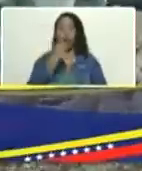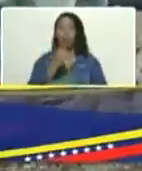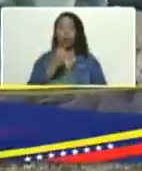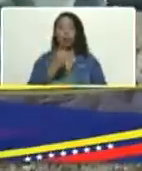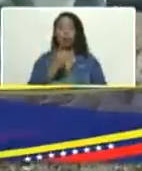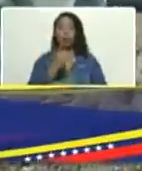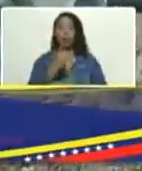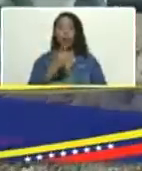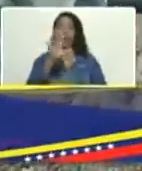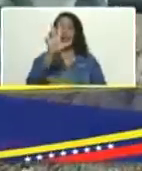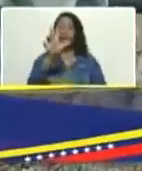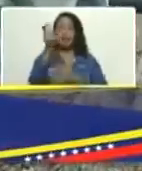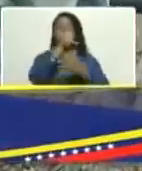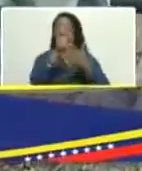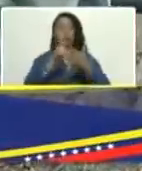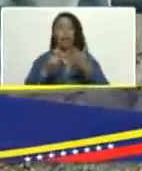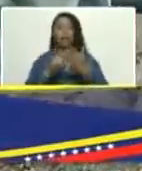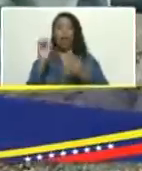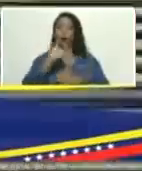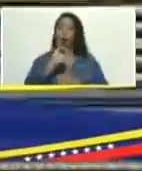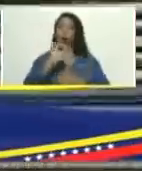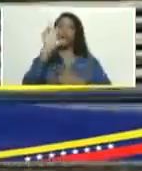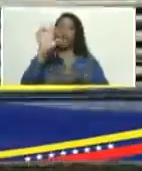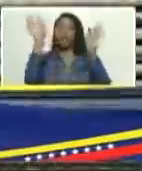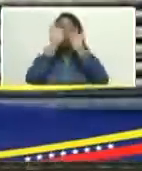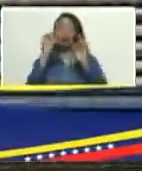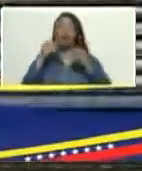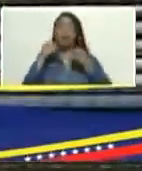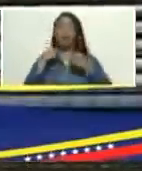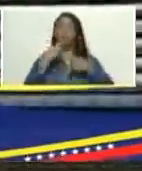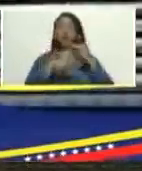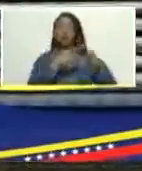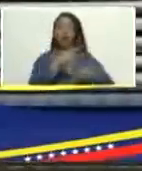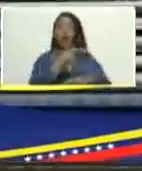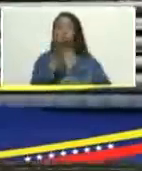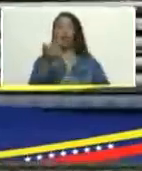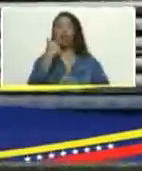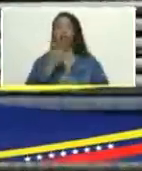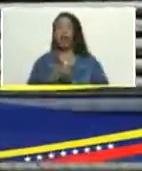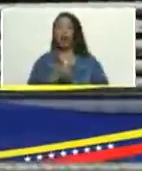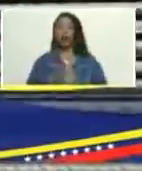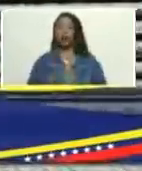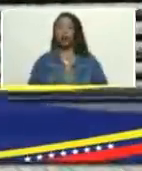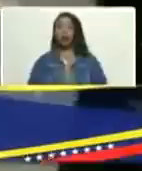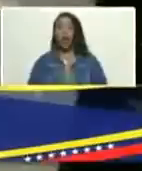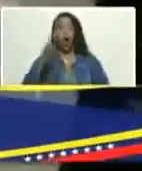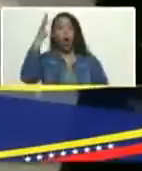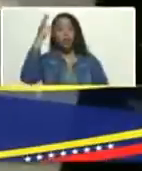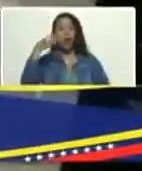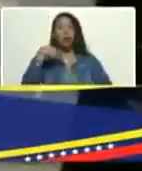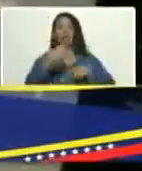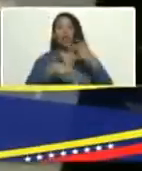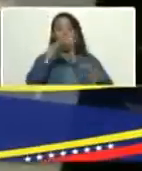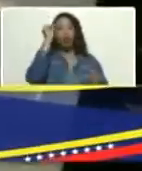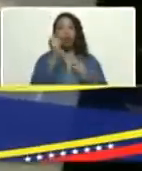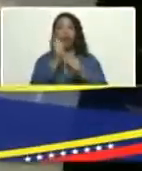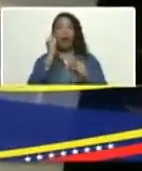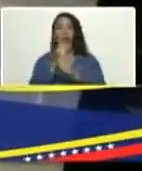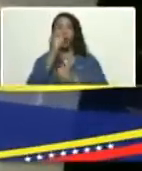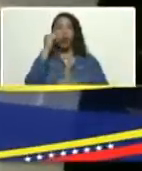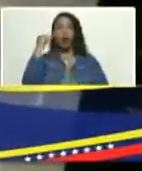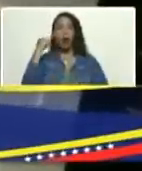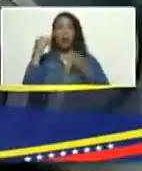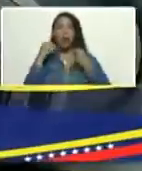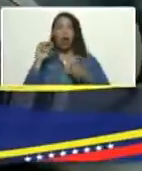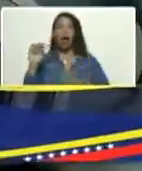en tres líneas o en tres vertientes para la producción, como usted lo instruyó, en Consejo Productivo de Trabajadores y Trabajadoras, para